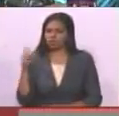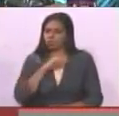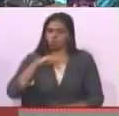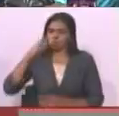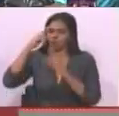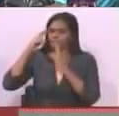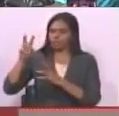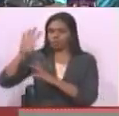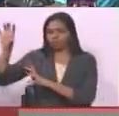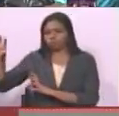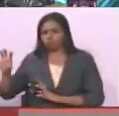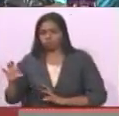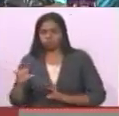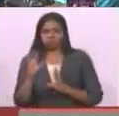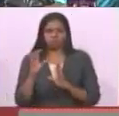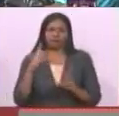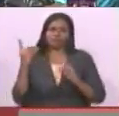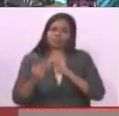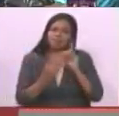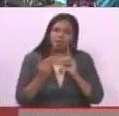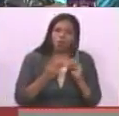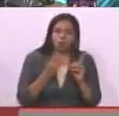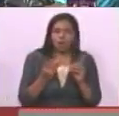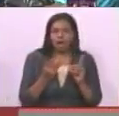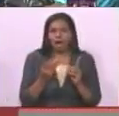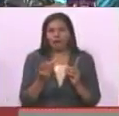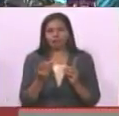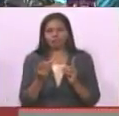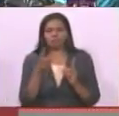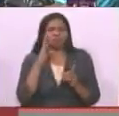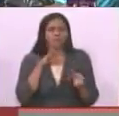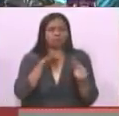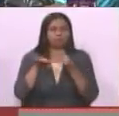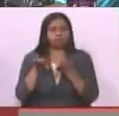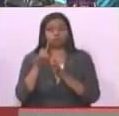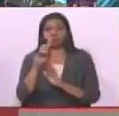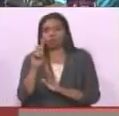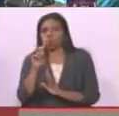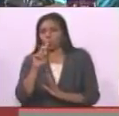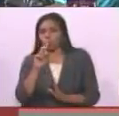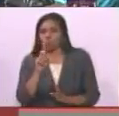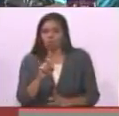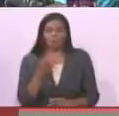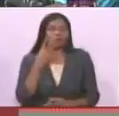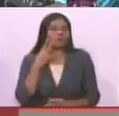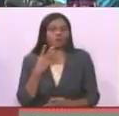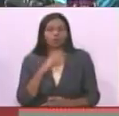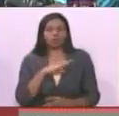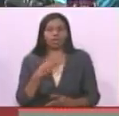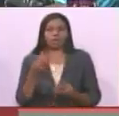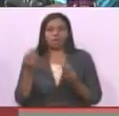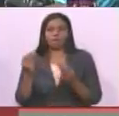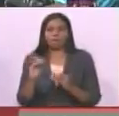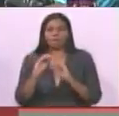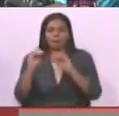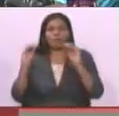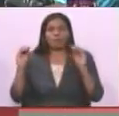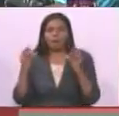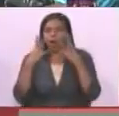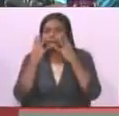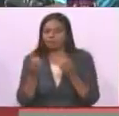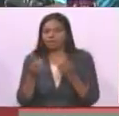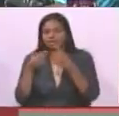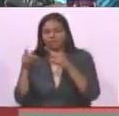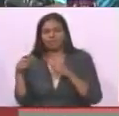resto de los países. Dialogar no es capitular. A nosotros no nos van a convencer ellos que hay un camino distinto